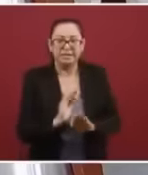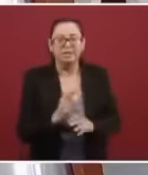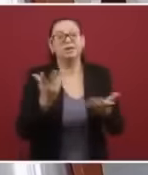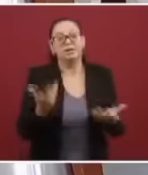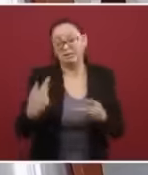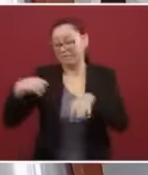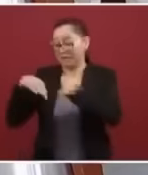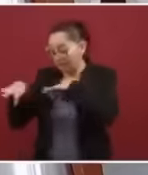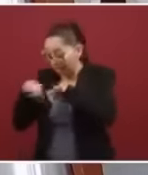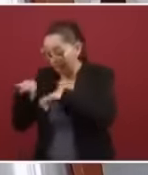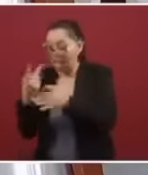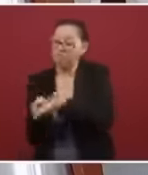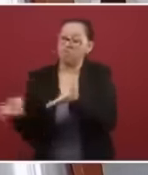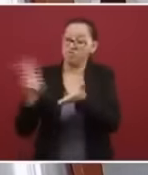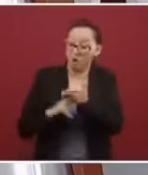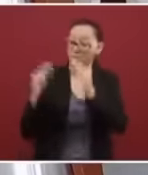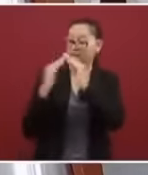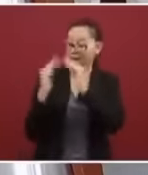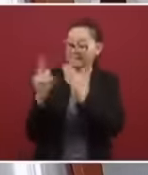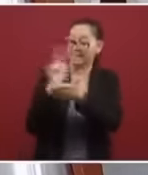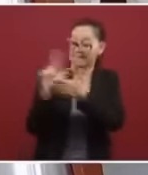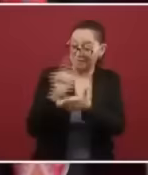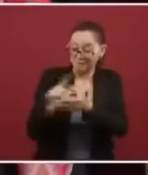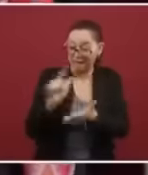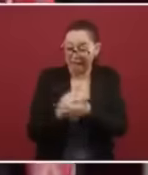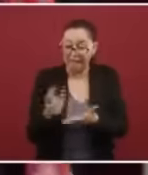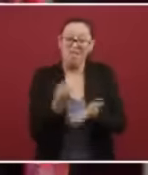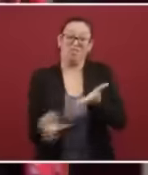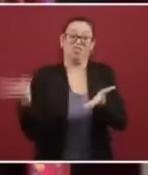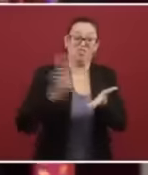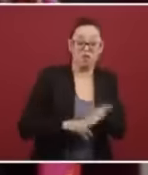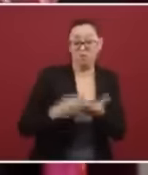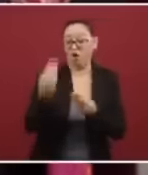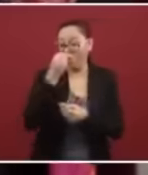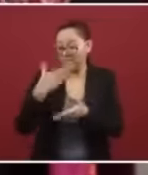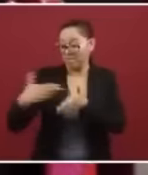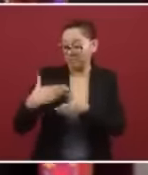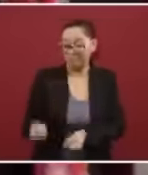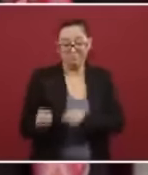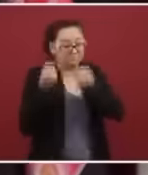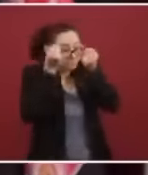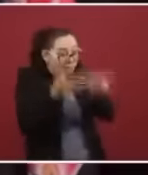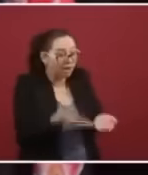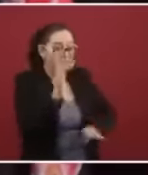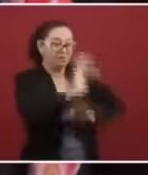ya trabajamos y aparte de que ya limpiamos la casa y aparte de todo. Entonces,